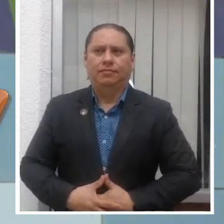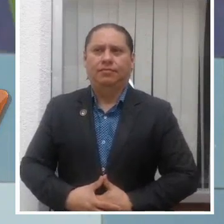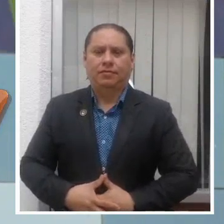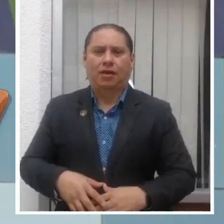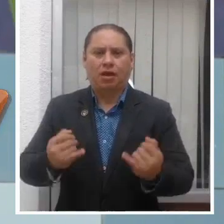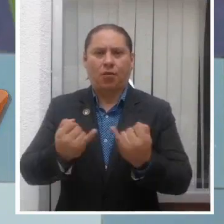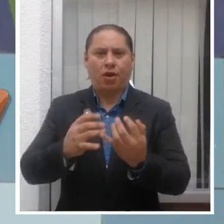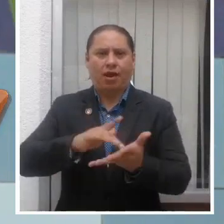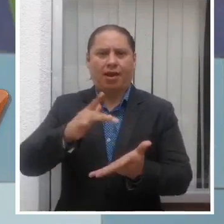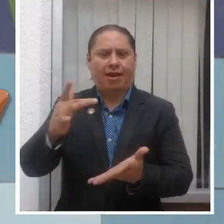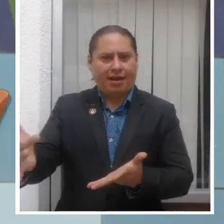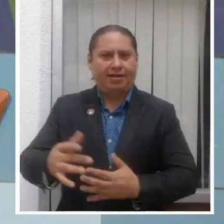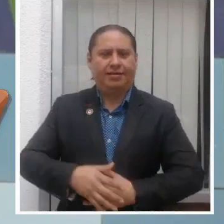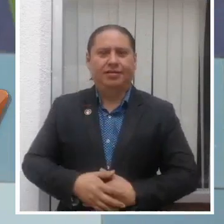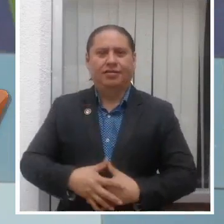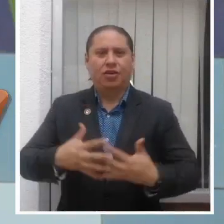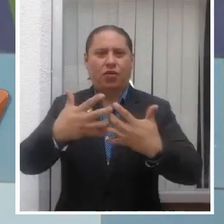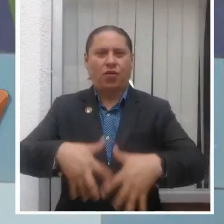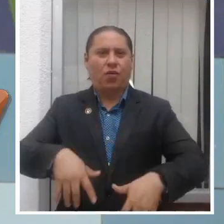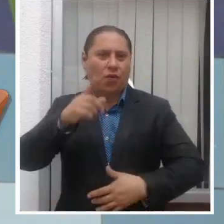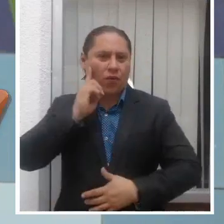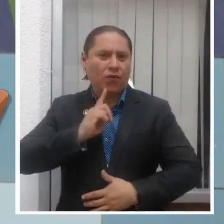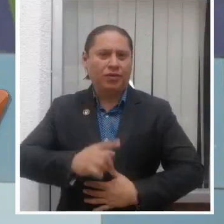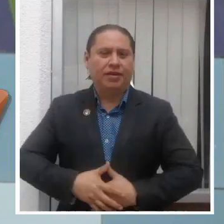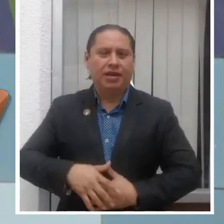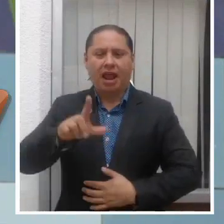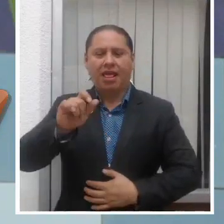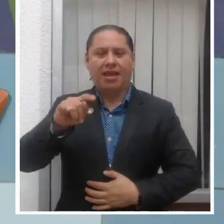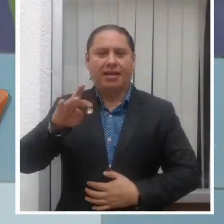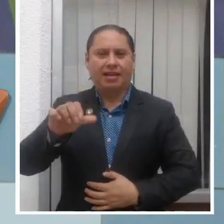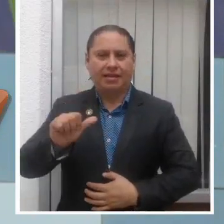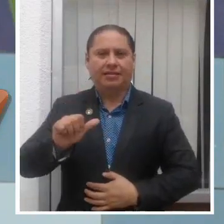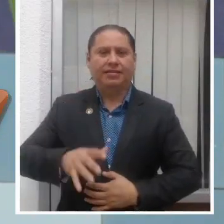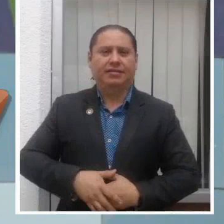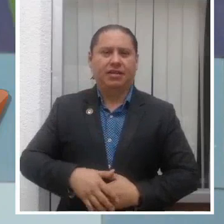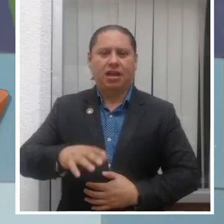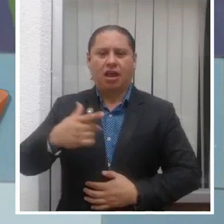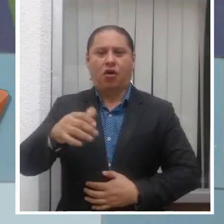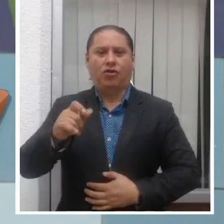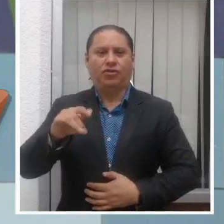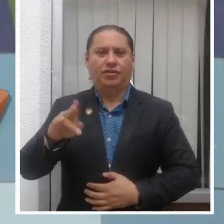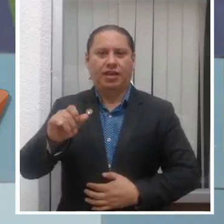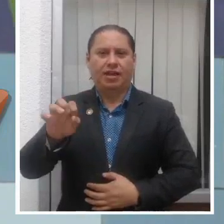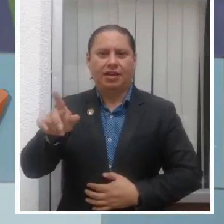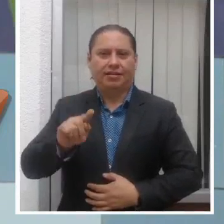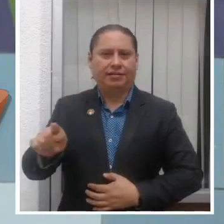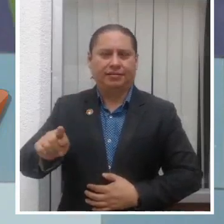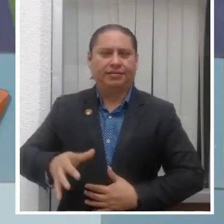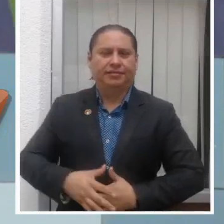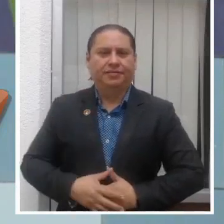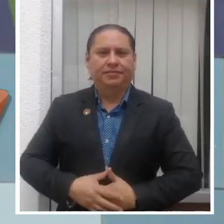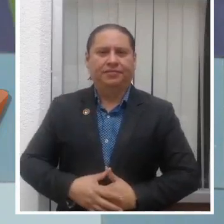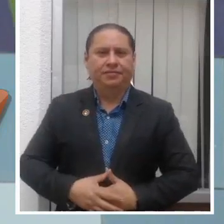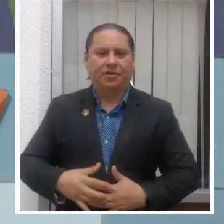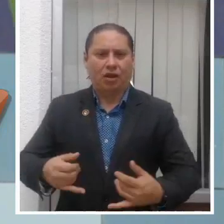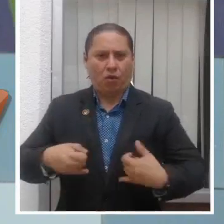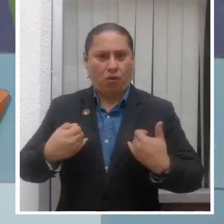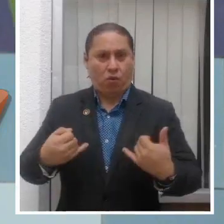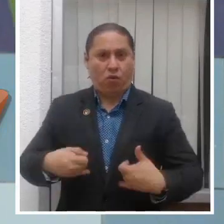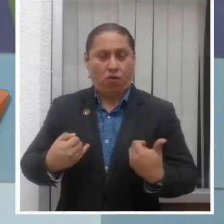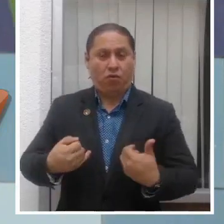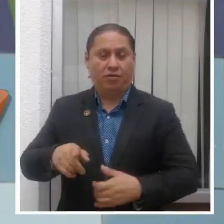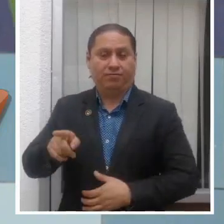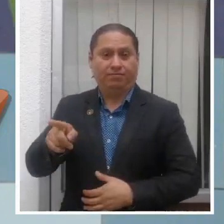Y también quiero agradecer a mi cuñada Leticia González Aguilar, que es muy joven para